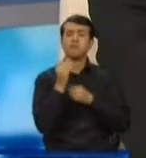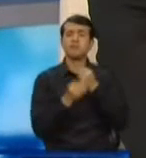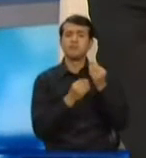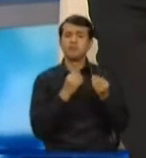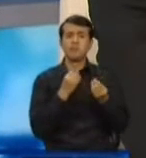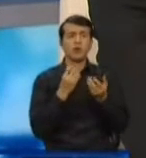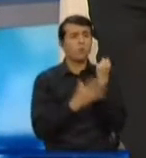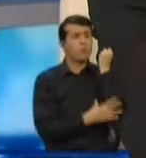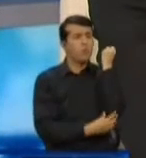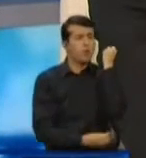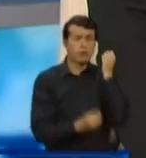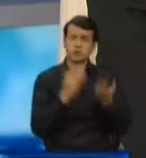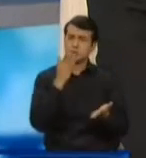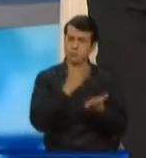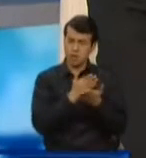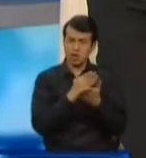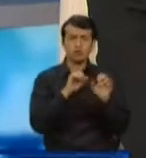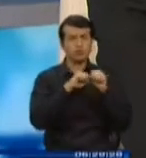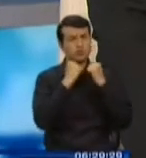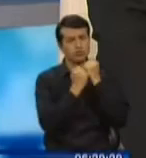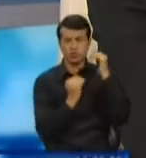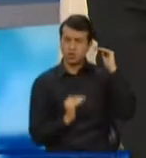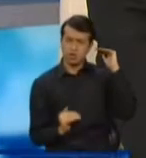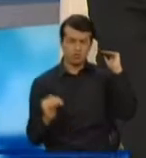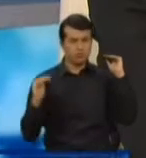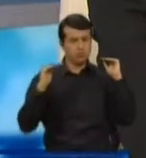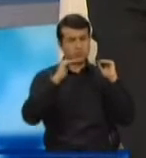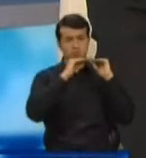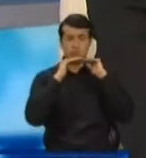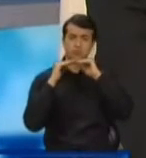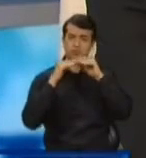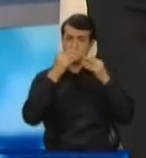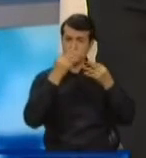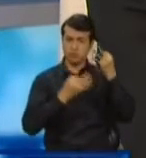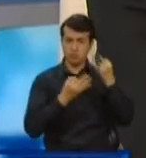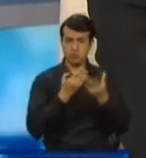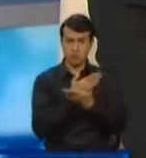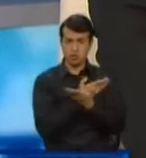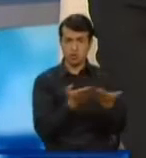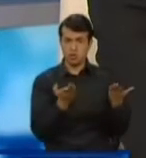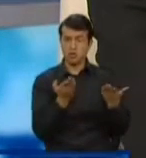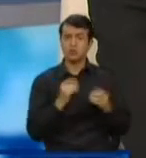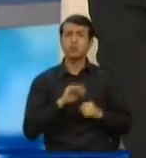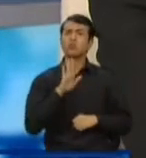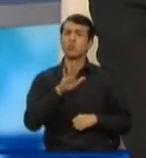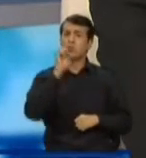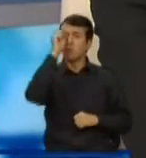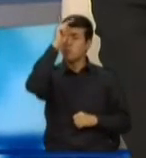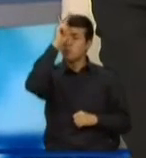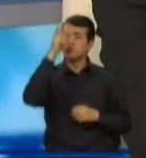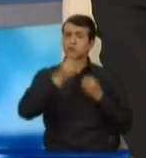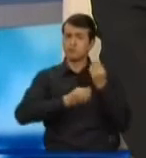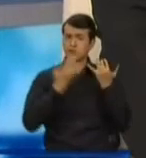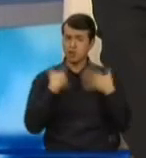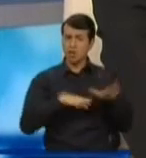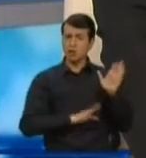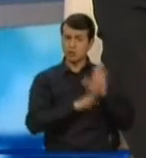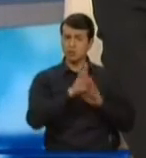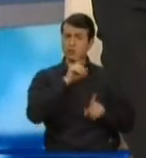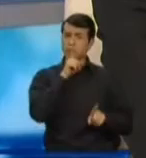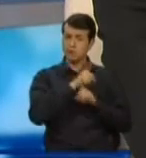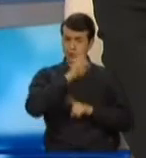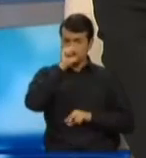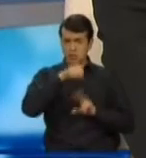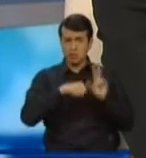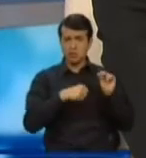luchar contra la pobreza, tener una sociedad equitativa y justa. En ese sentido, a tu criterio, ¿hay avances